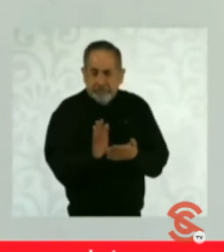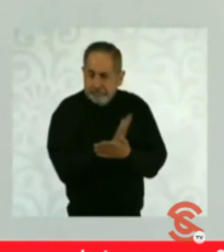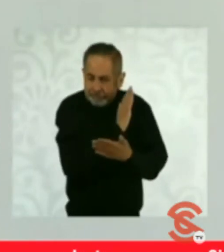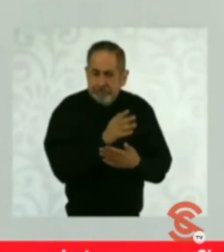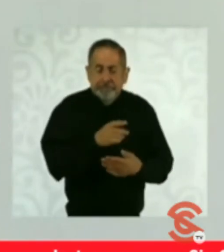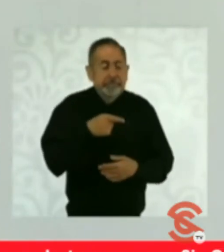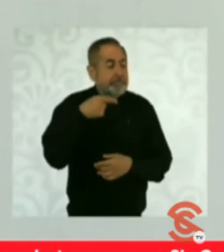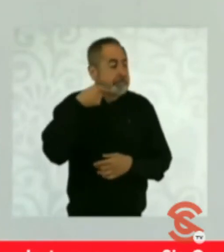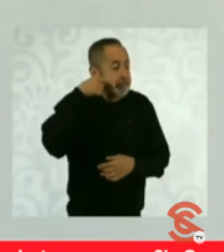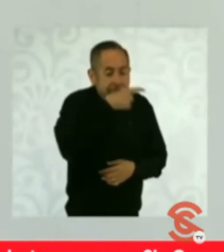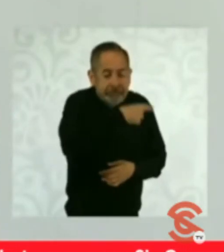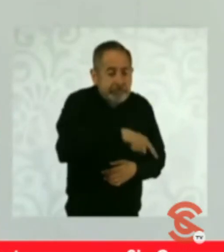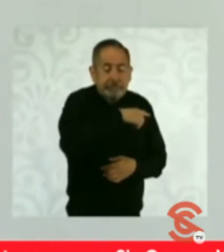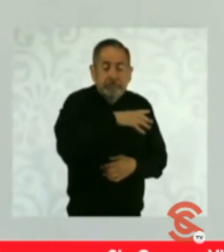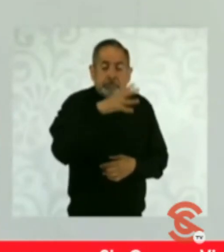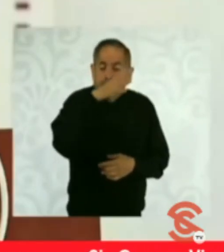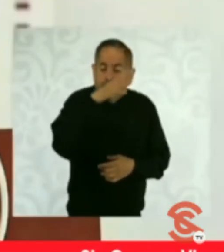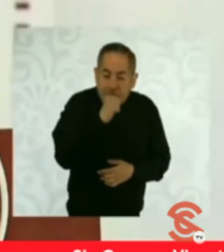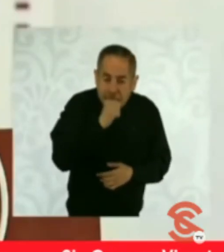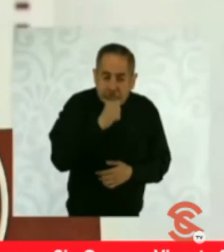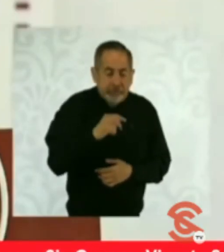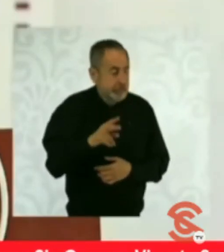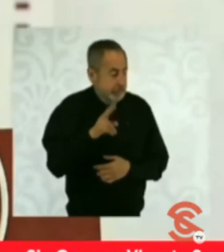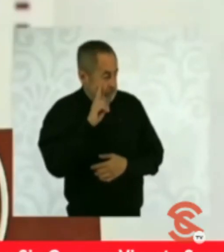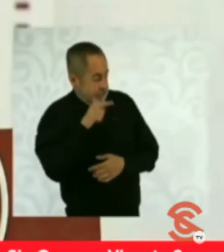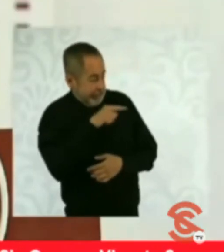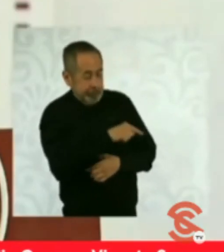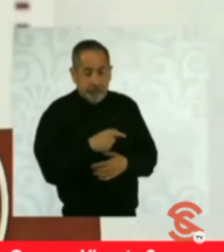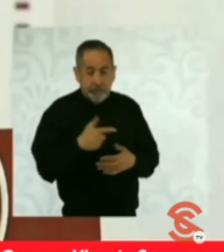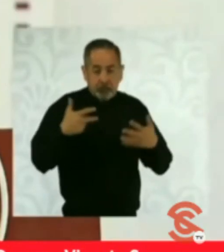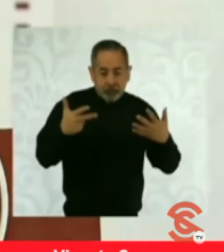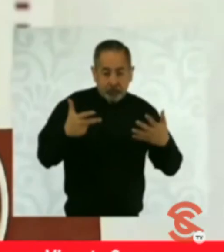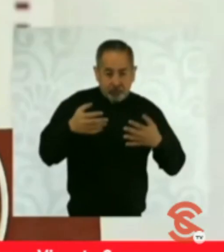a ver si estos 8 ministros y ministras